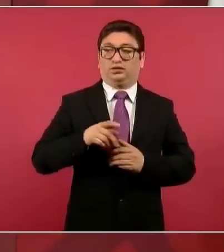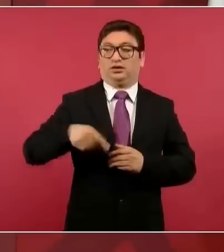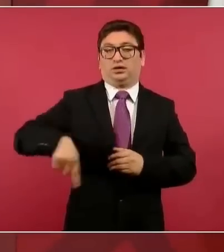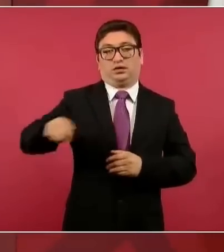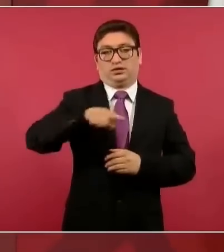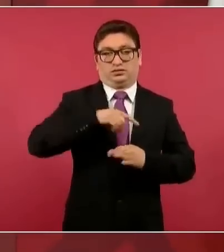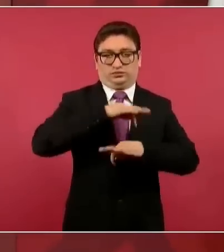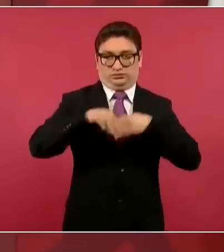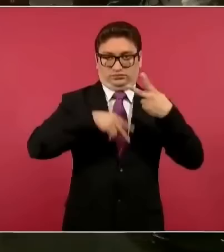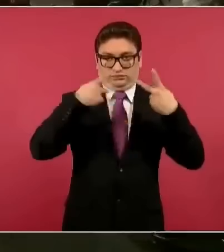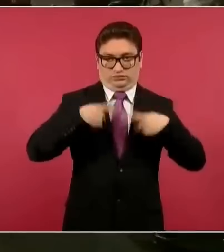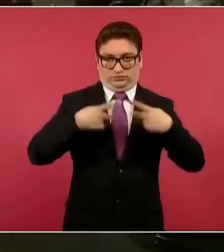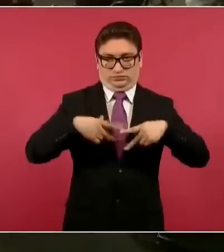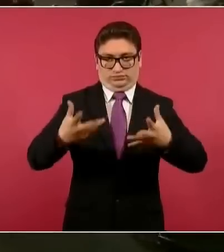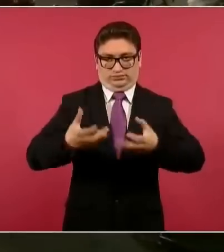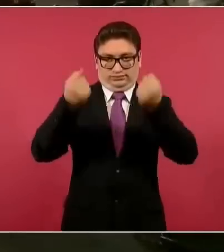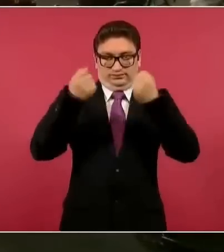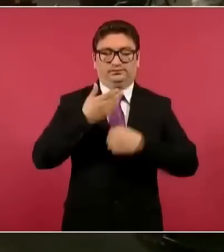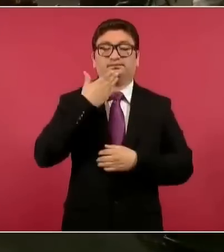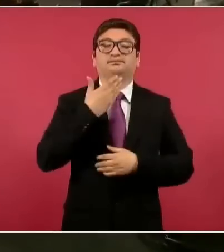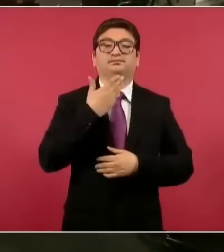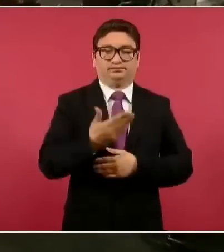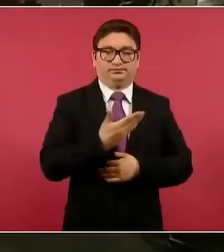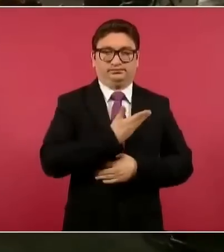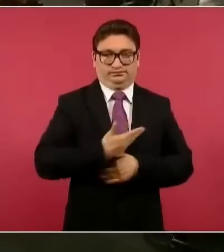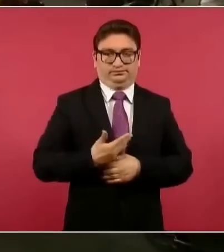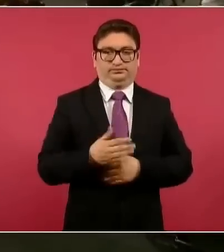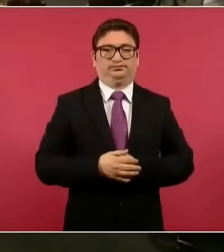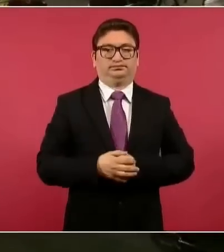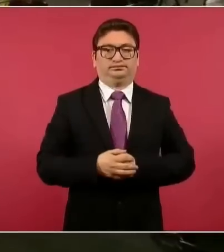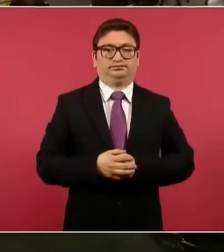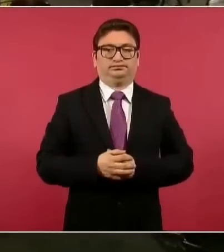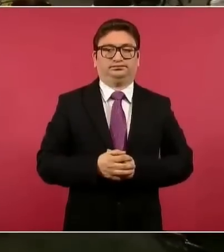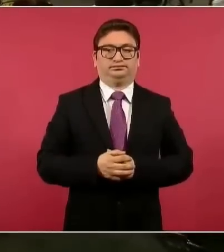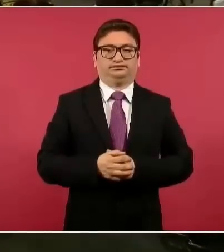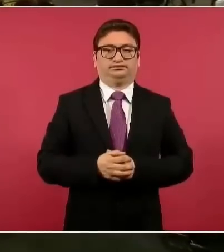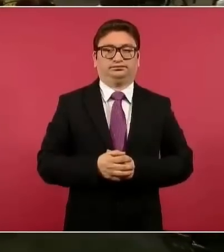pueblo. Bien, presidente. Antes de